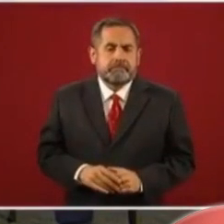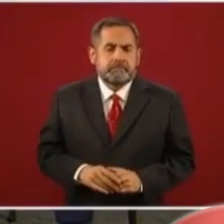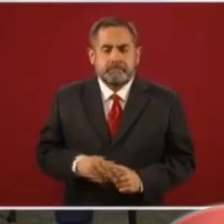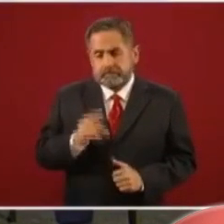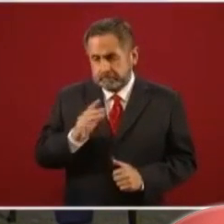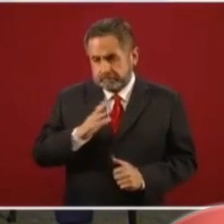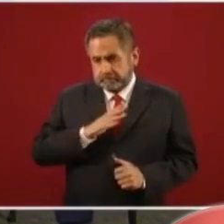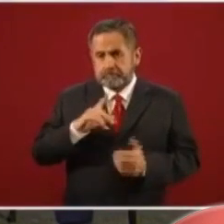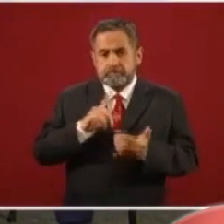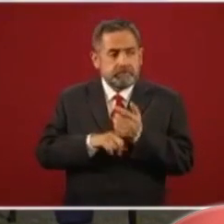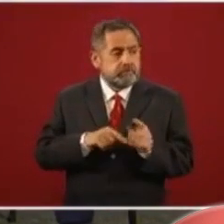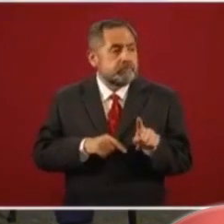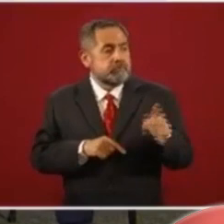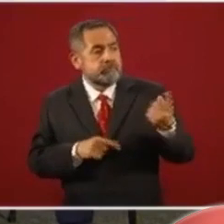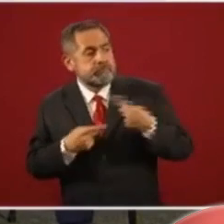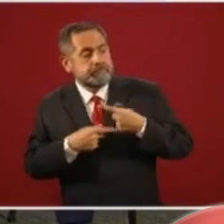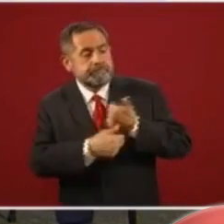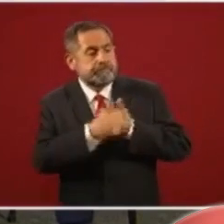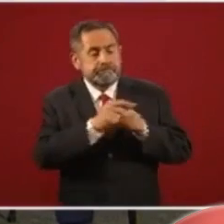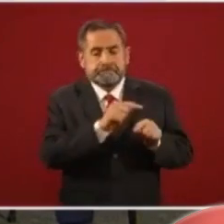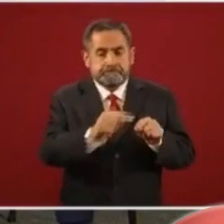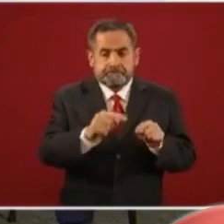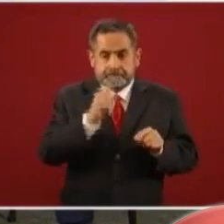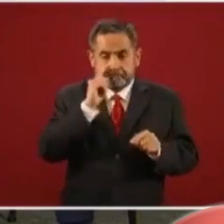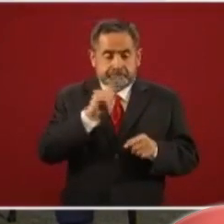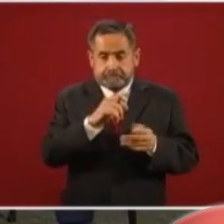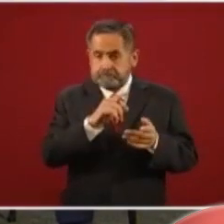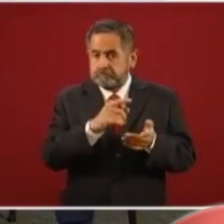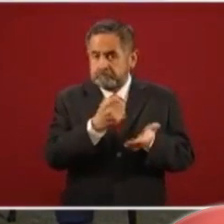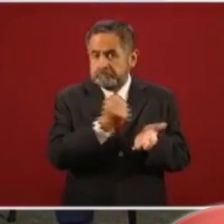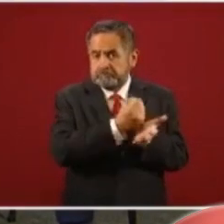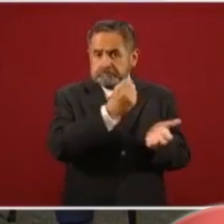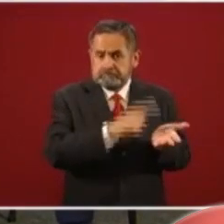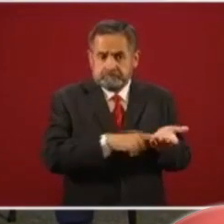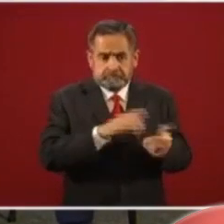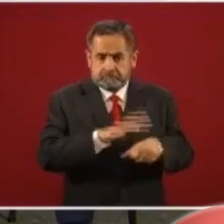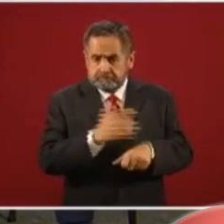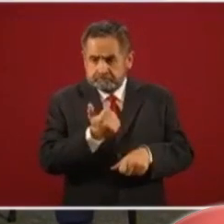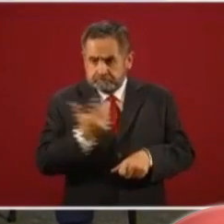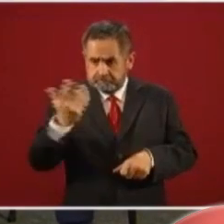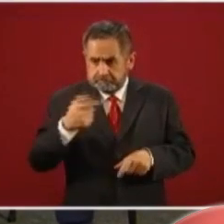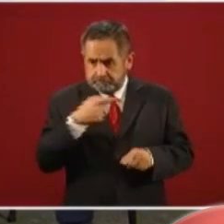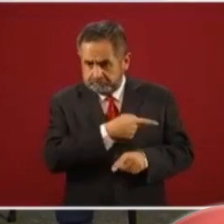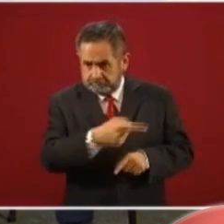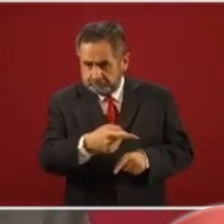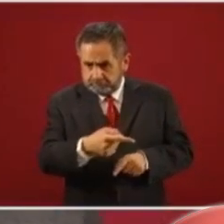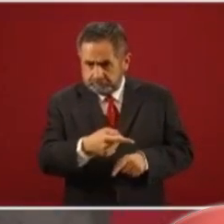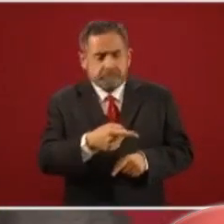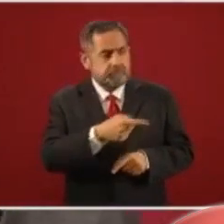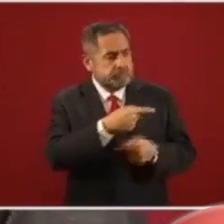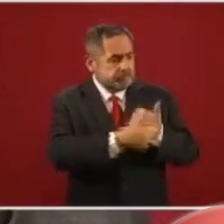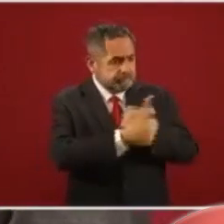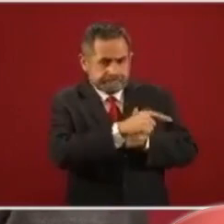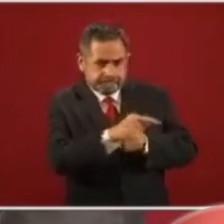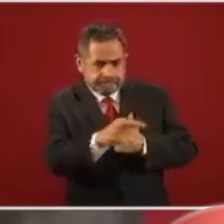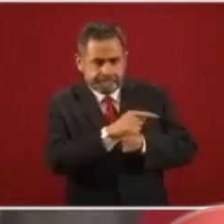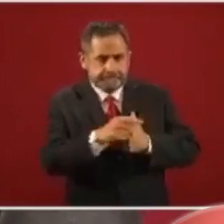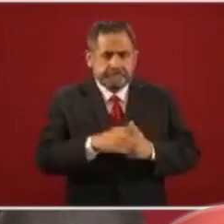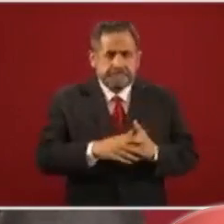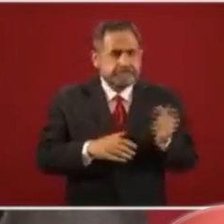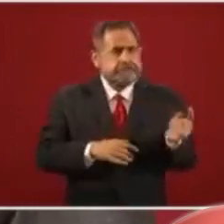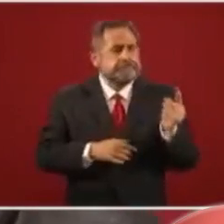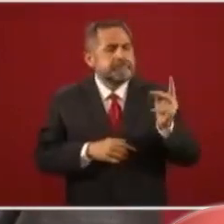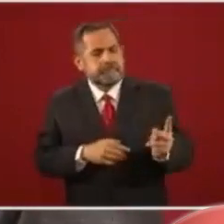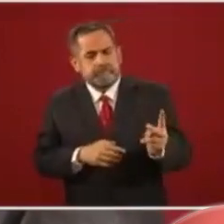Y hay un competidor. Todo esto estamos hablando de medicamentos de patente, caros. Y hay un competidor. Hay otro